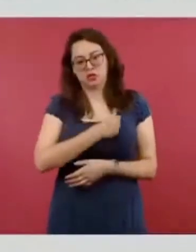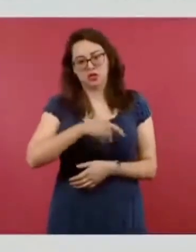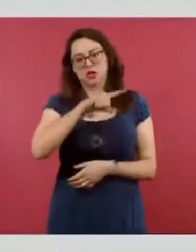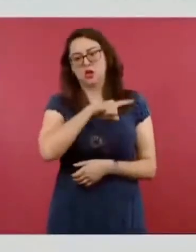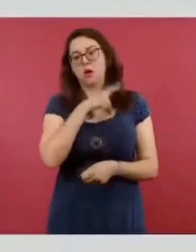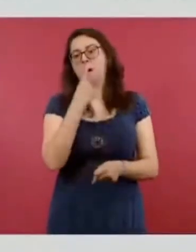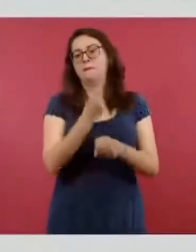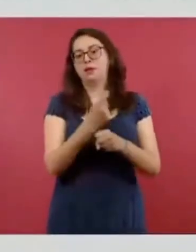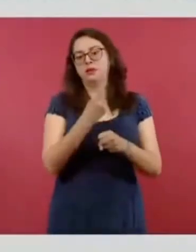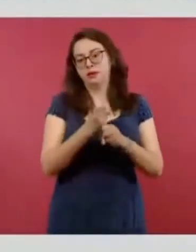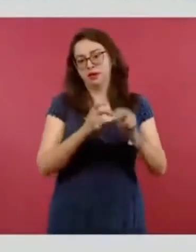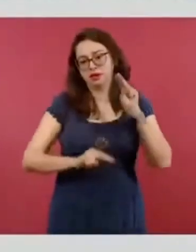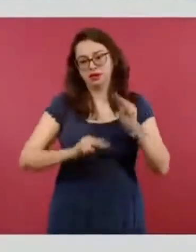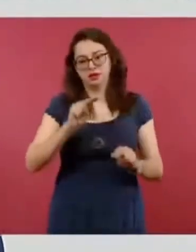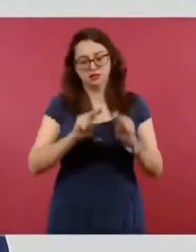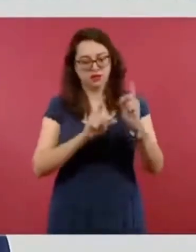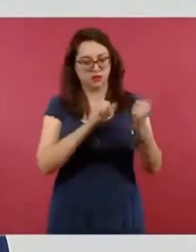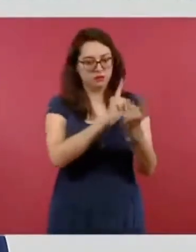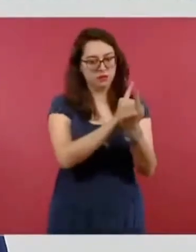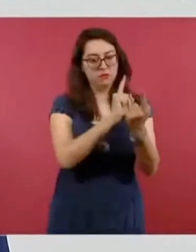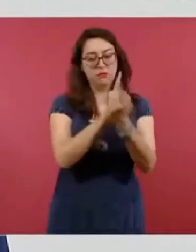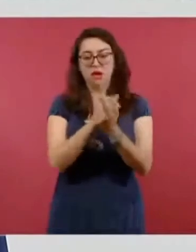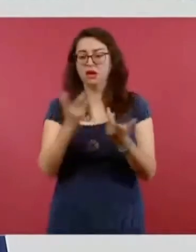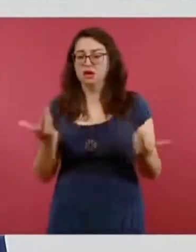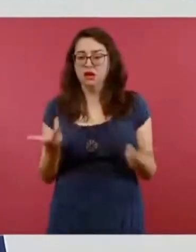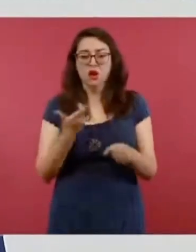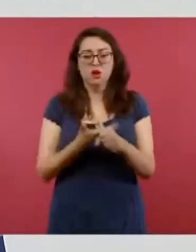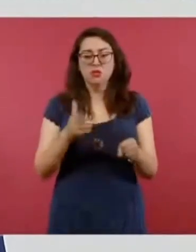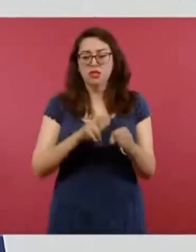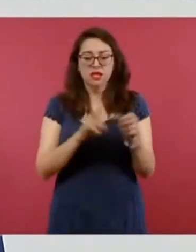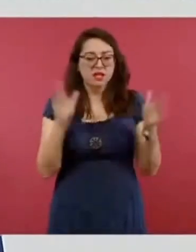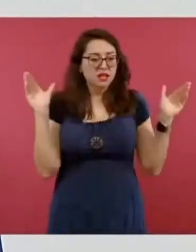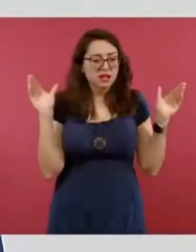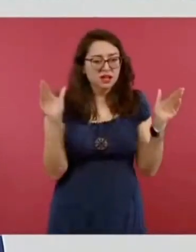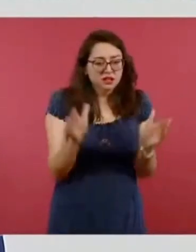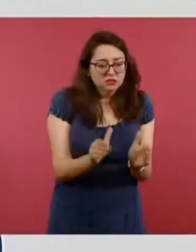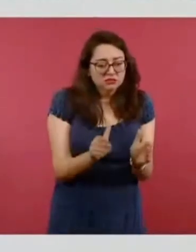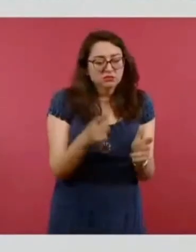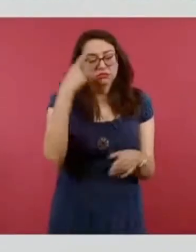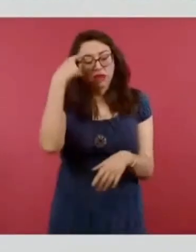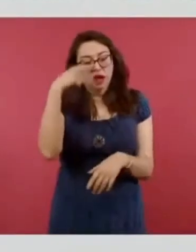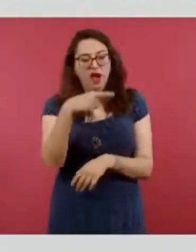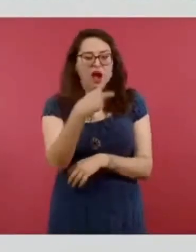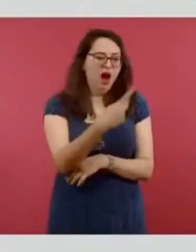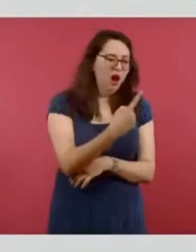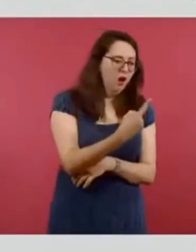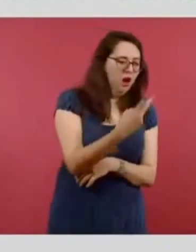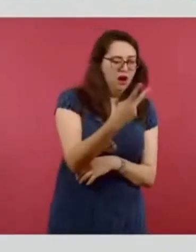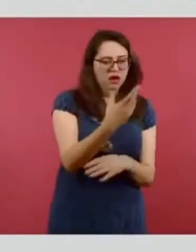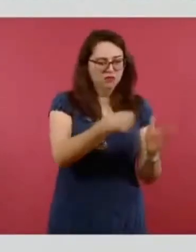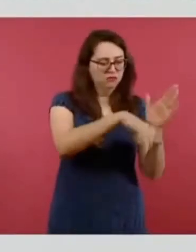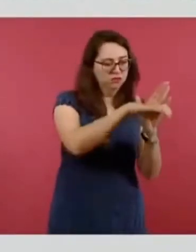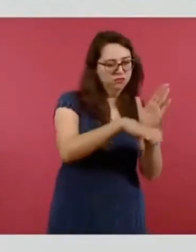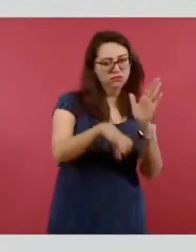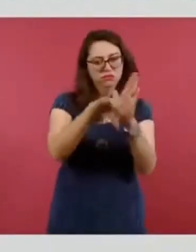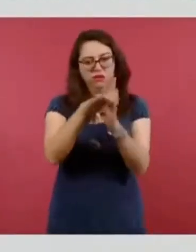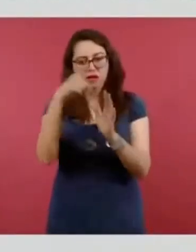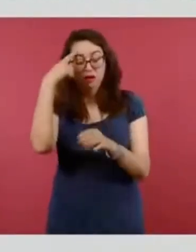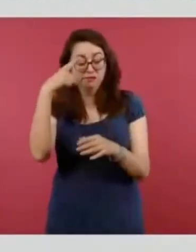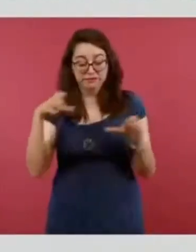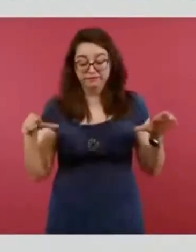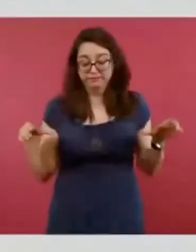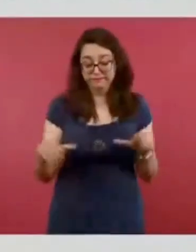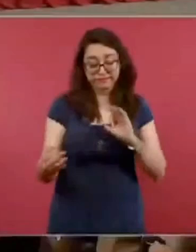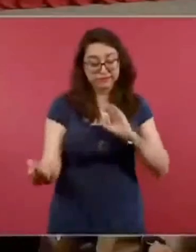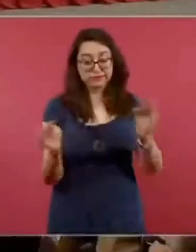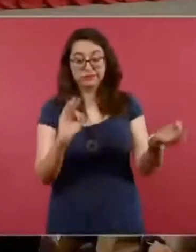centros de salud son unidades de 1, de 2 consultorios que brindan atención clínica básica a la comunidad. Se llevan a